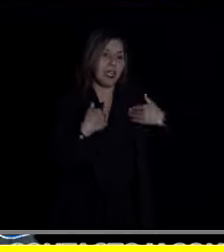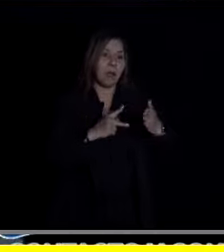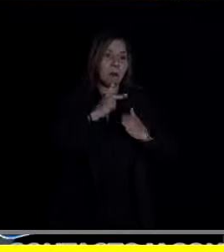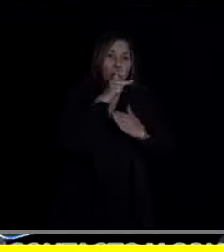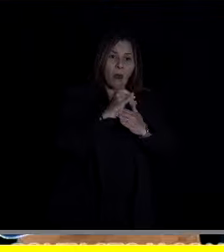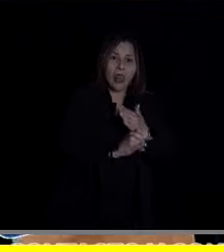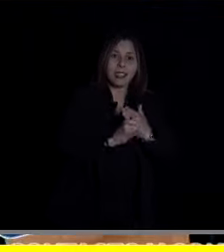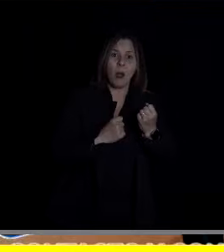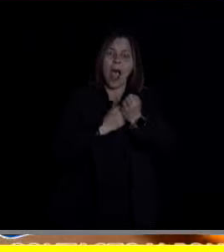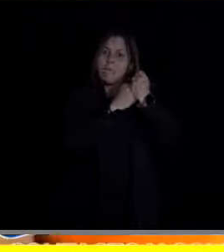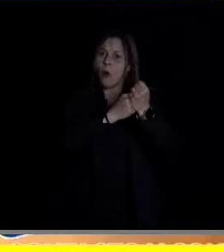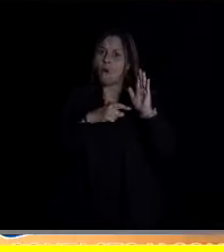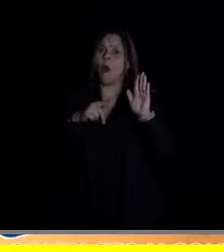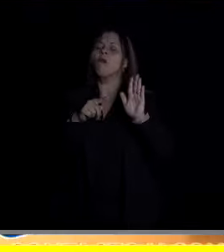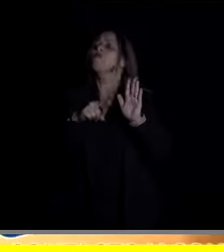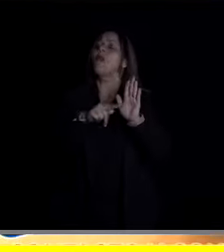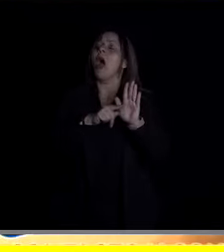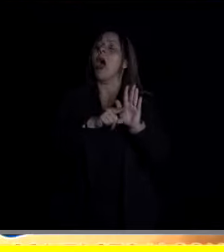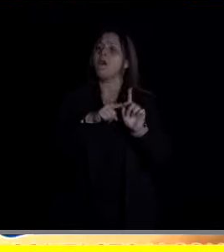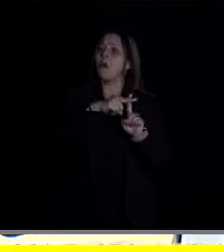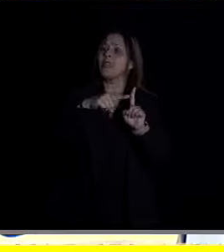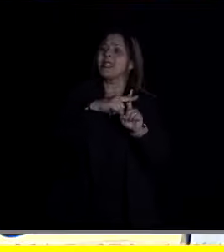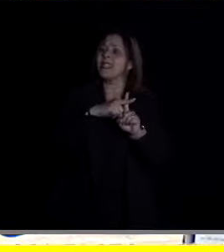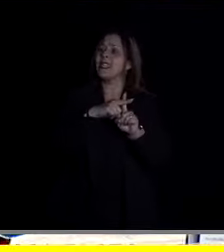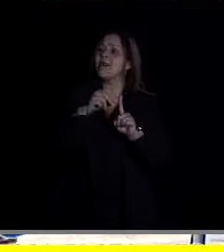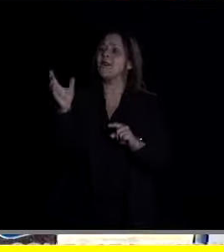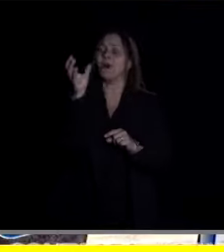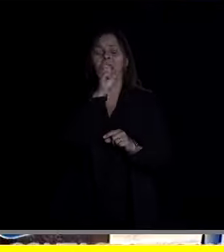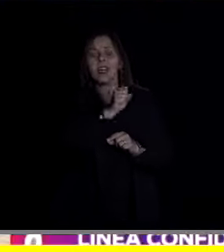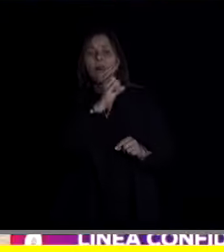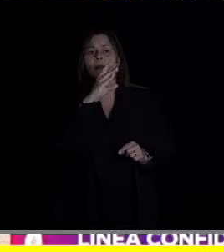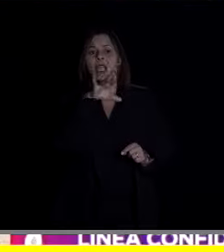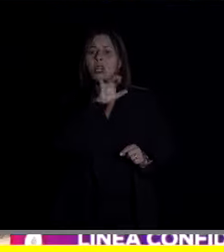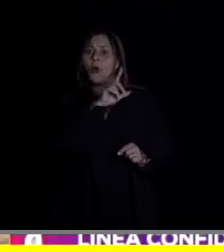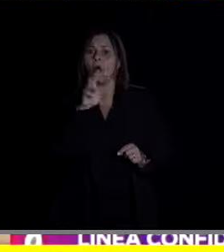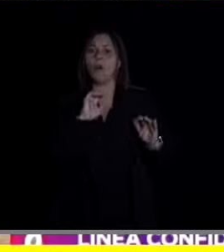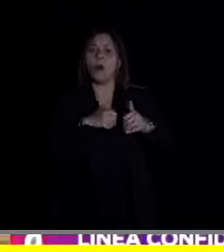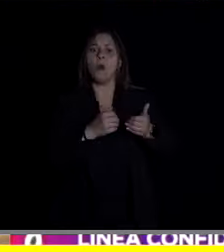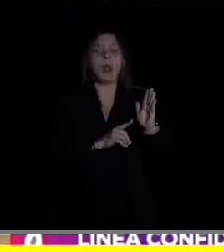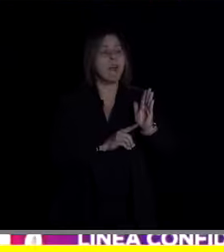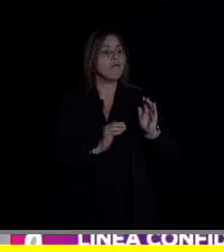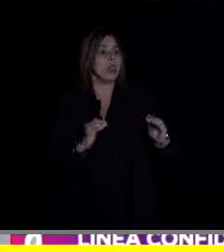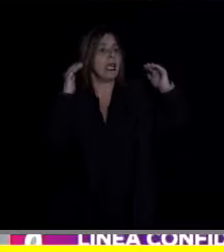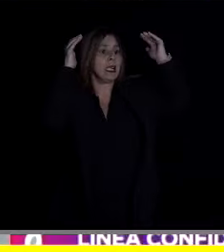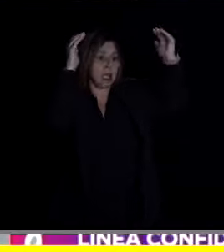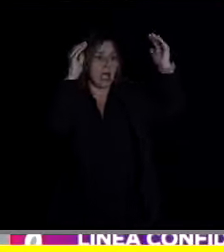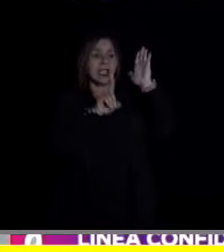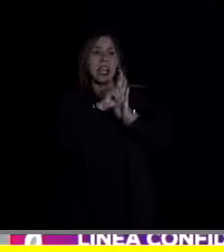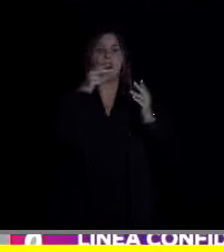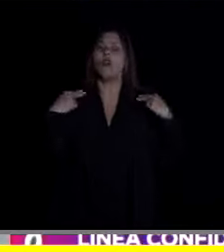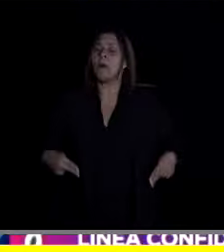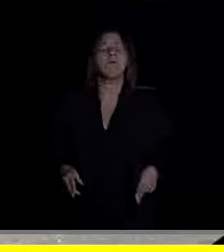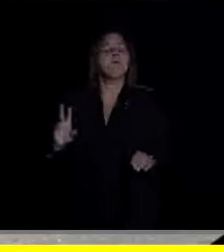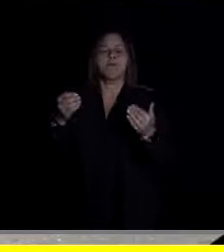Apoyo Positivo Criollo. Y tengo que reconocer que como la Secretaria de Desarrollo Humano no tiene nada que hacer, pues le